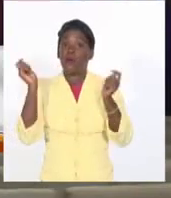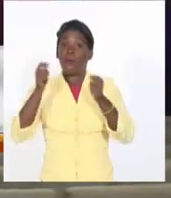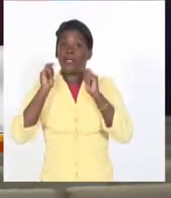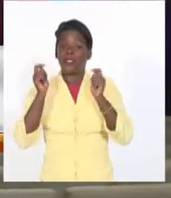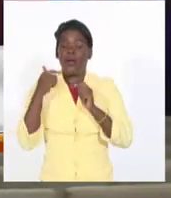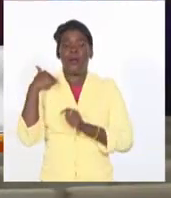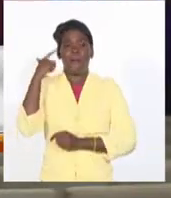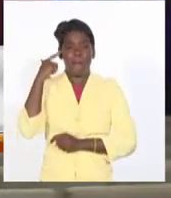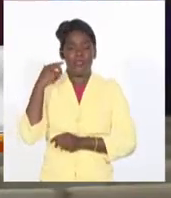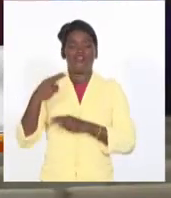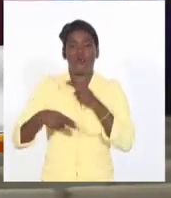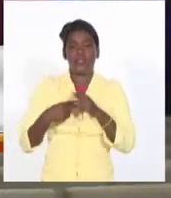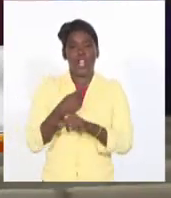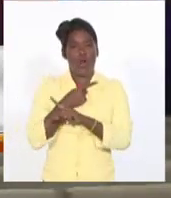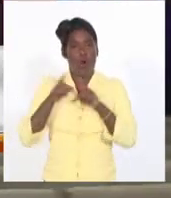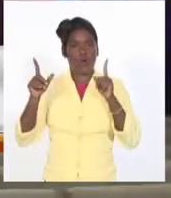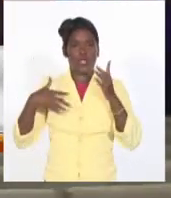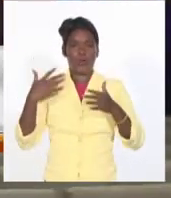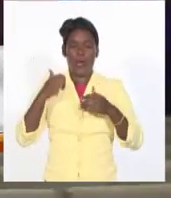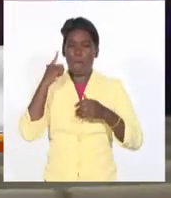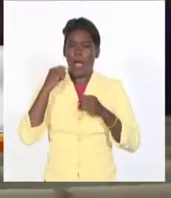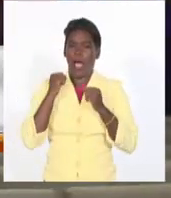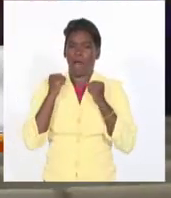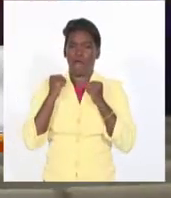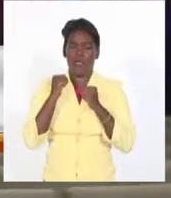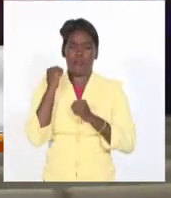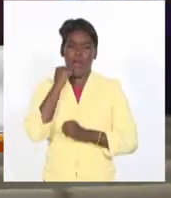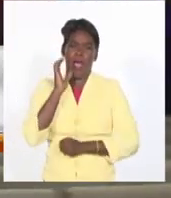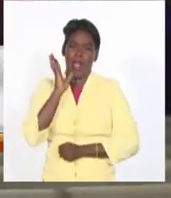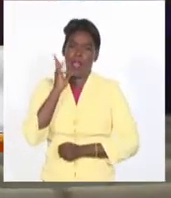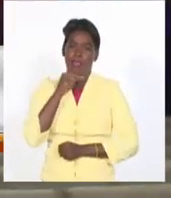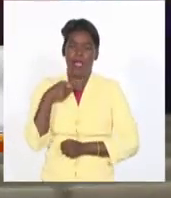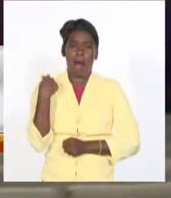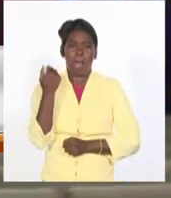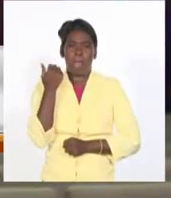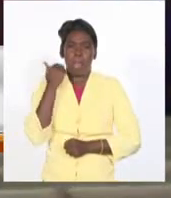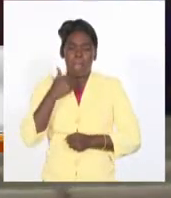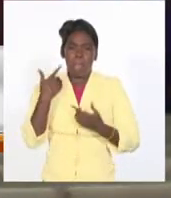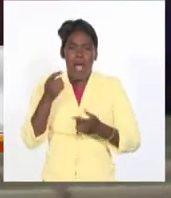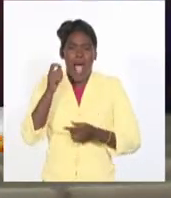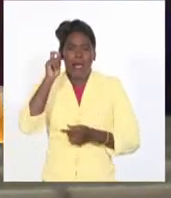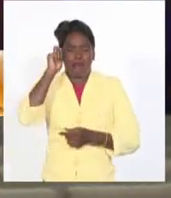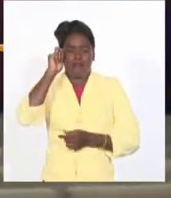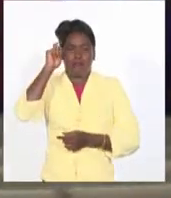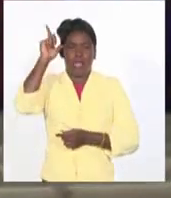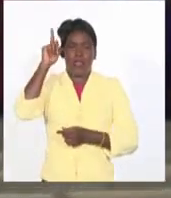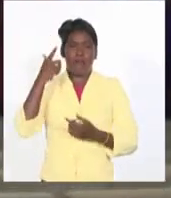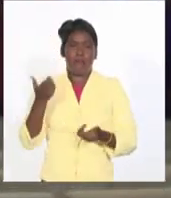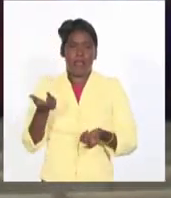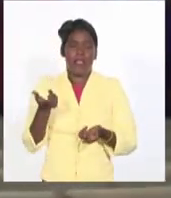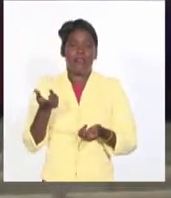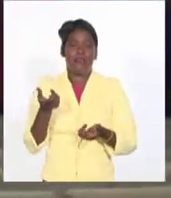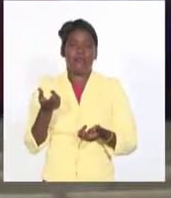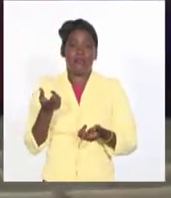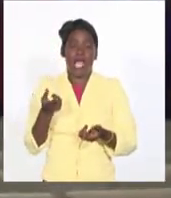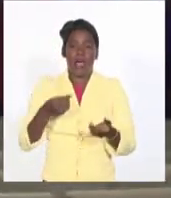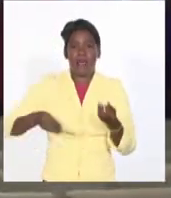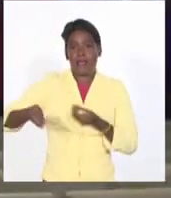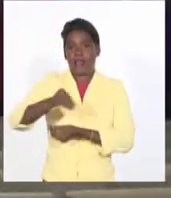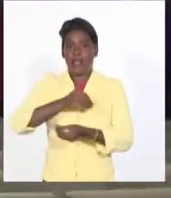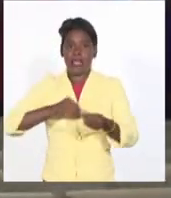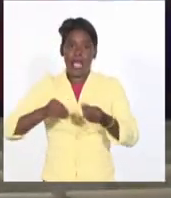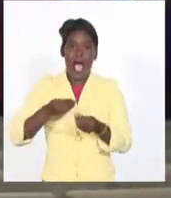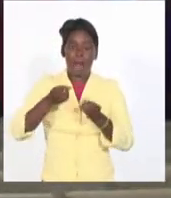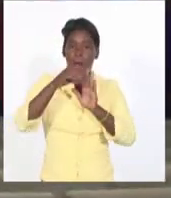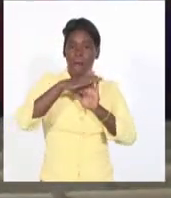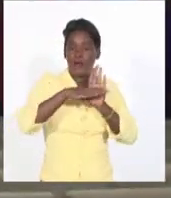mayor integración, con más inteligencia, con transformaciones, no solamente para la programación que se